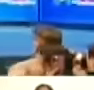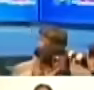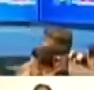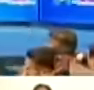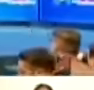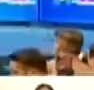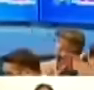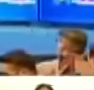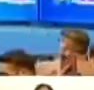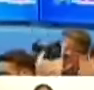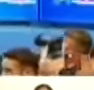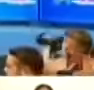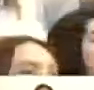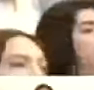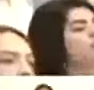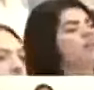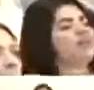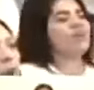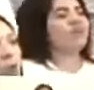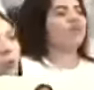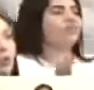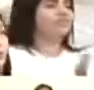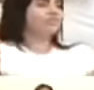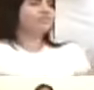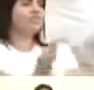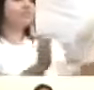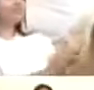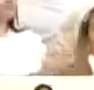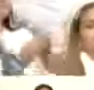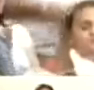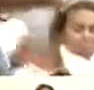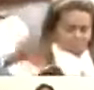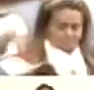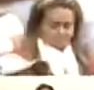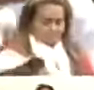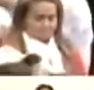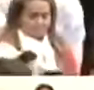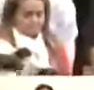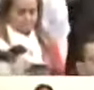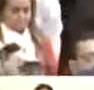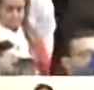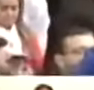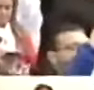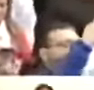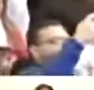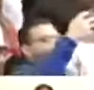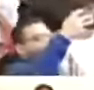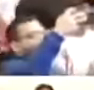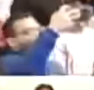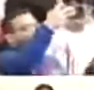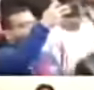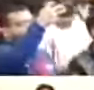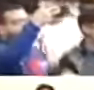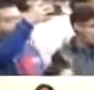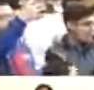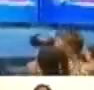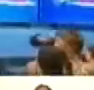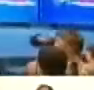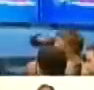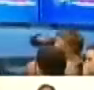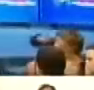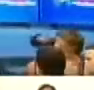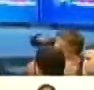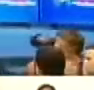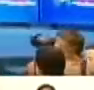escuchar parte del ambiente que se vive a esta hora en la sala Ríos Reina del Teatro Teresa Carreño con este